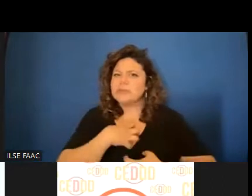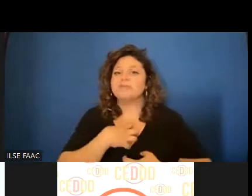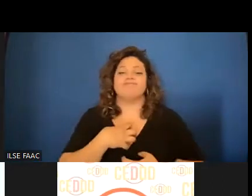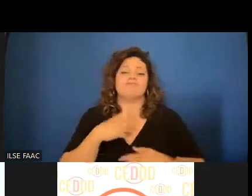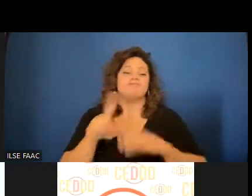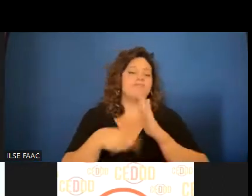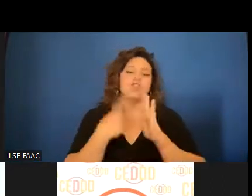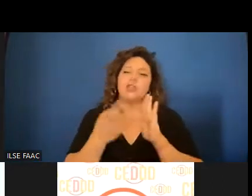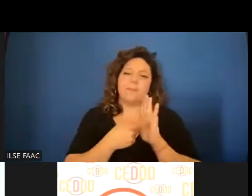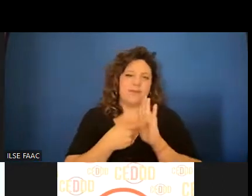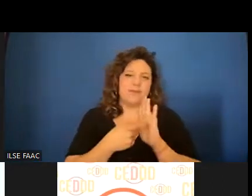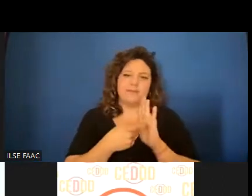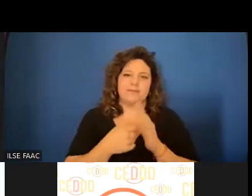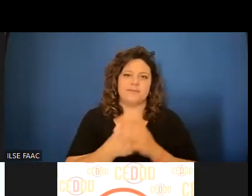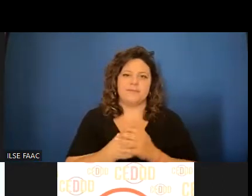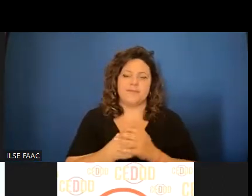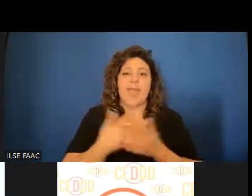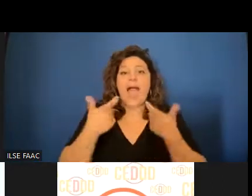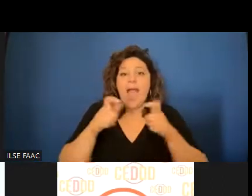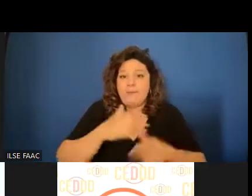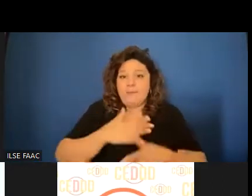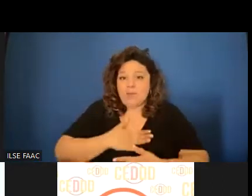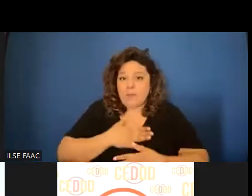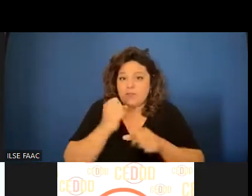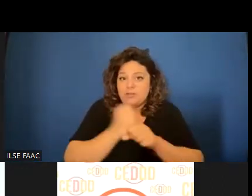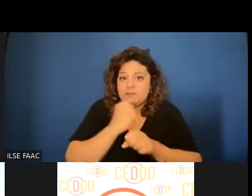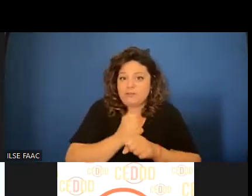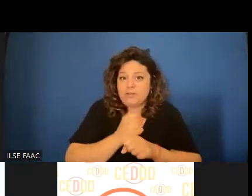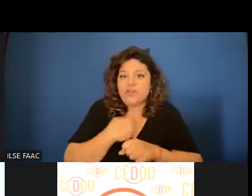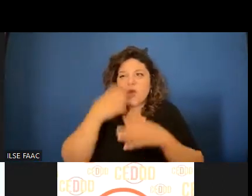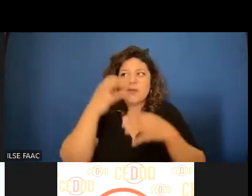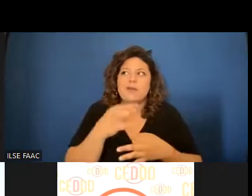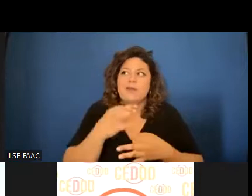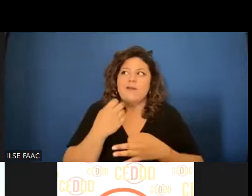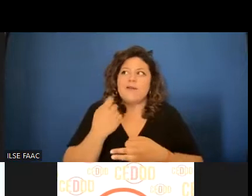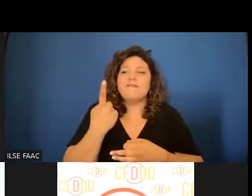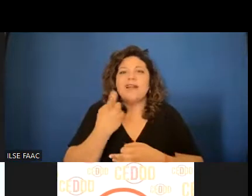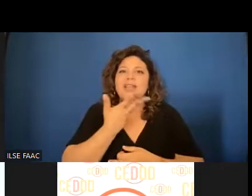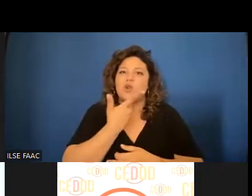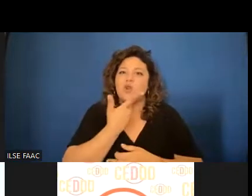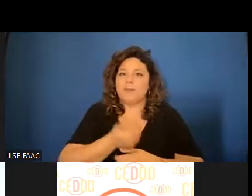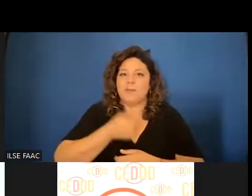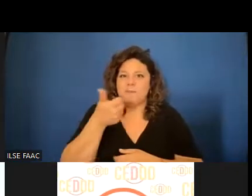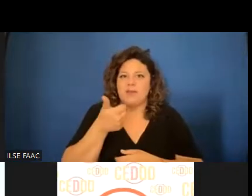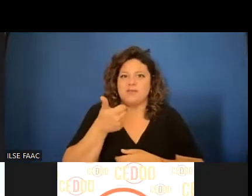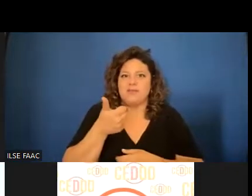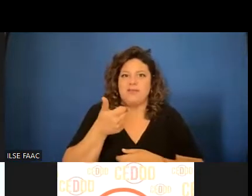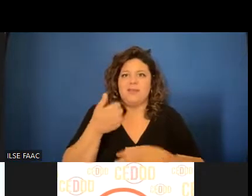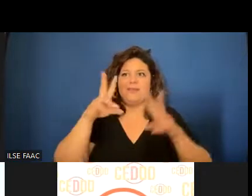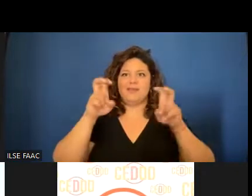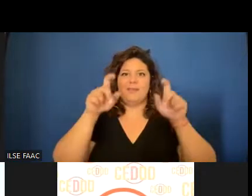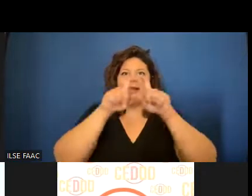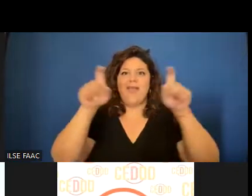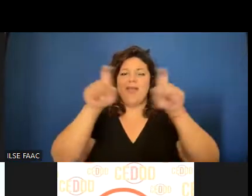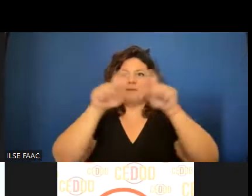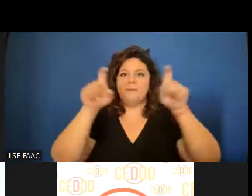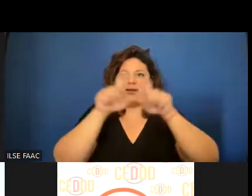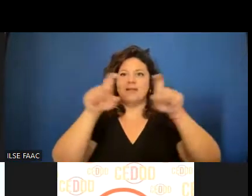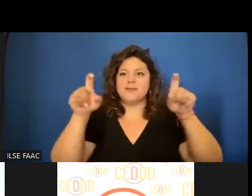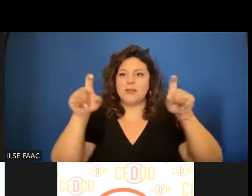dice Néstor, los daños morales es algo complicado, pero bueno, ya también algo se regula, por lo menos tenemos